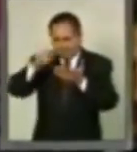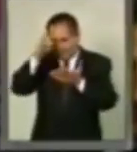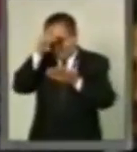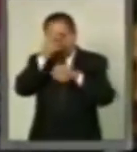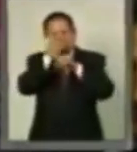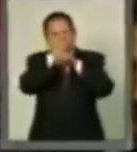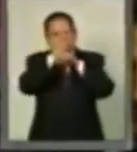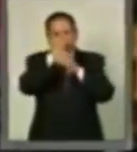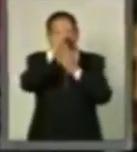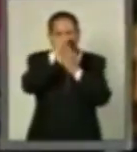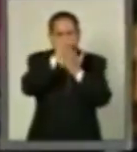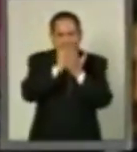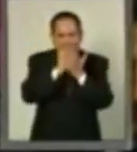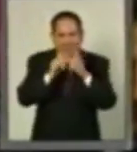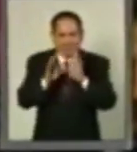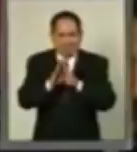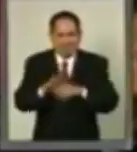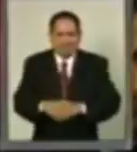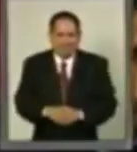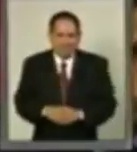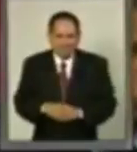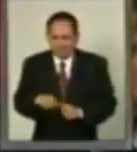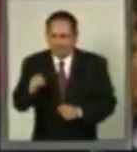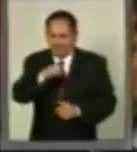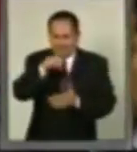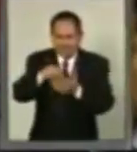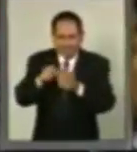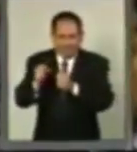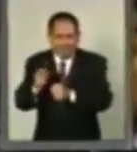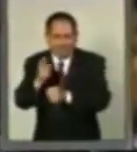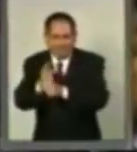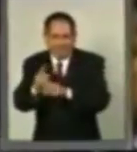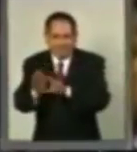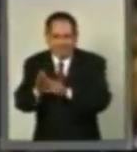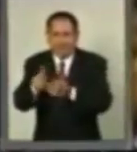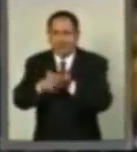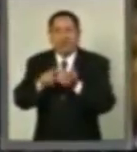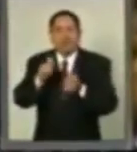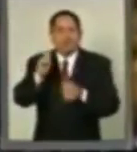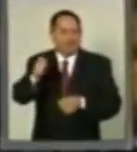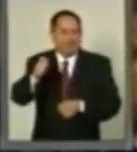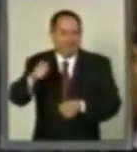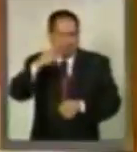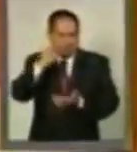Estados Unidos para que se dé en esos 11 lugares, incluido el aeropuerto de la Ciudad de México.